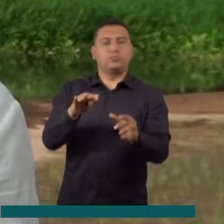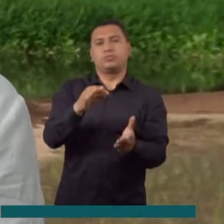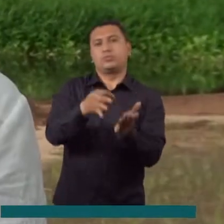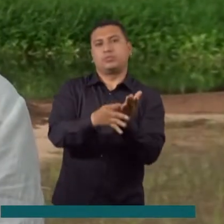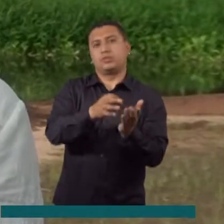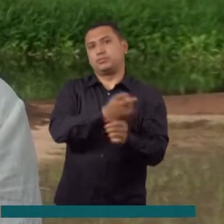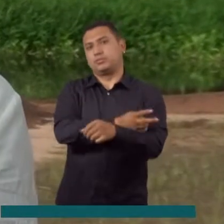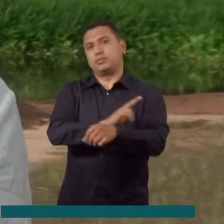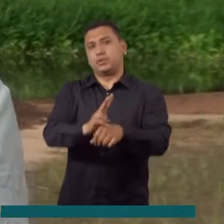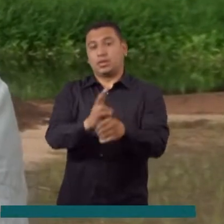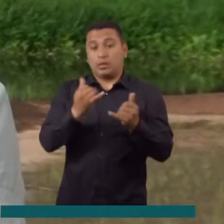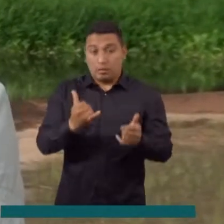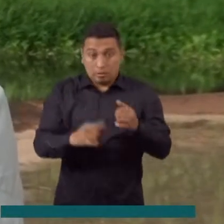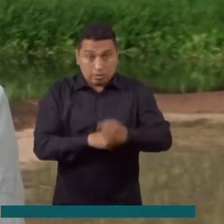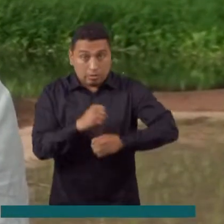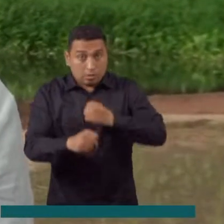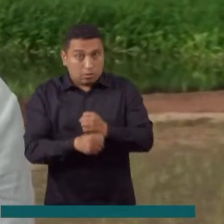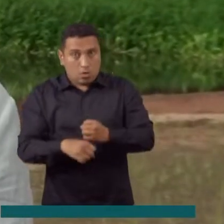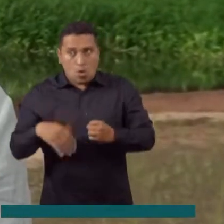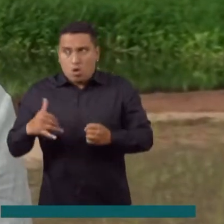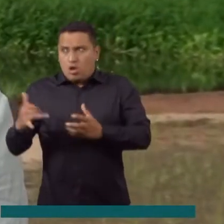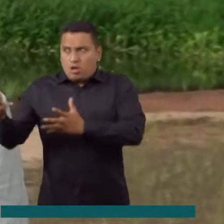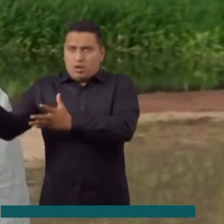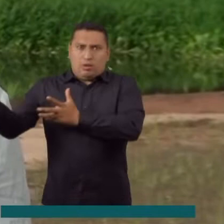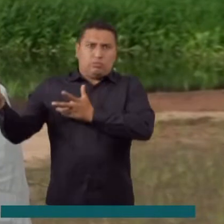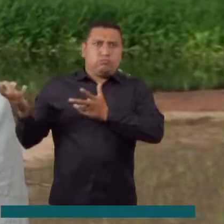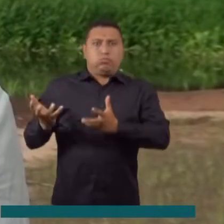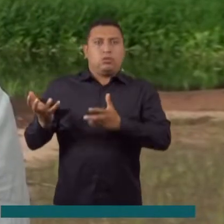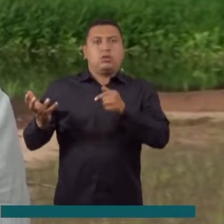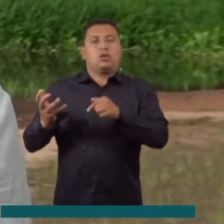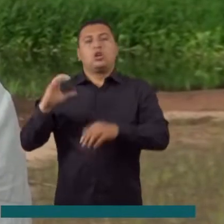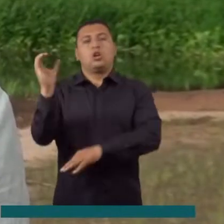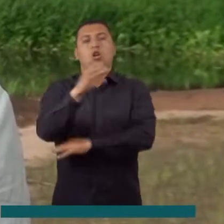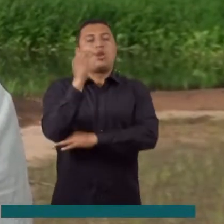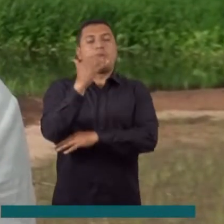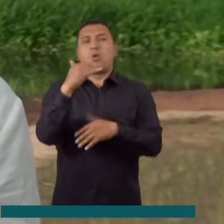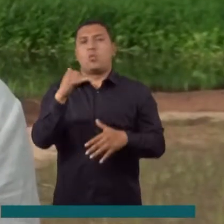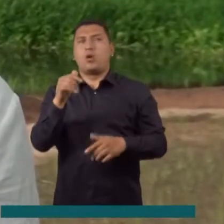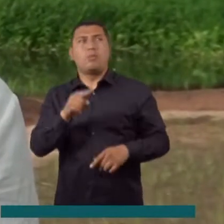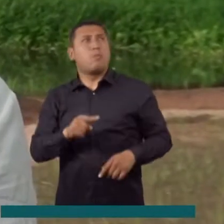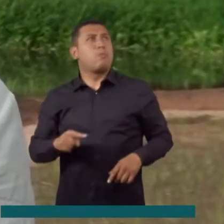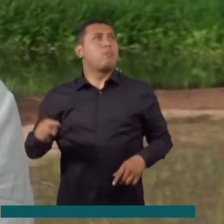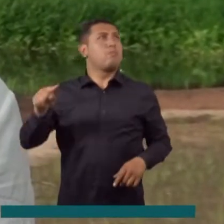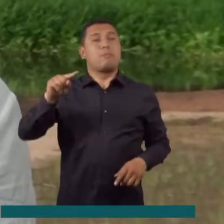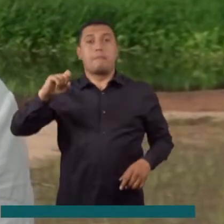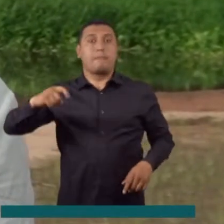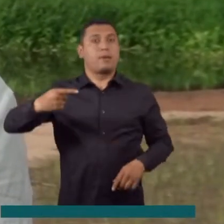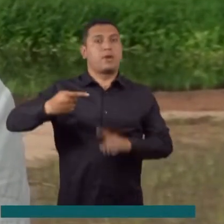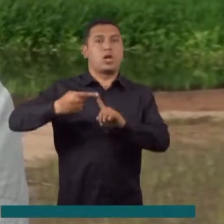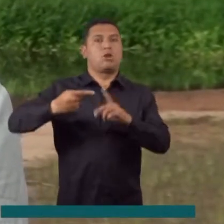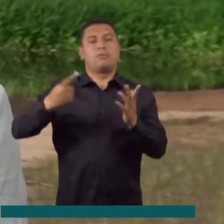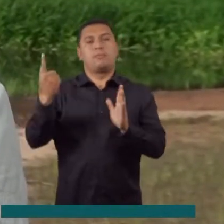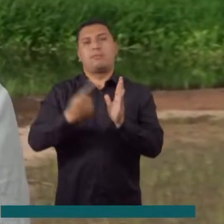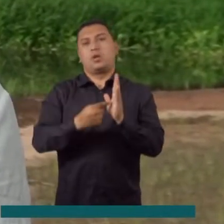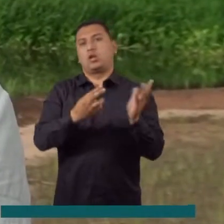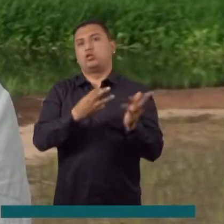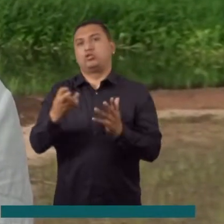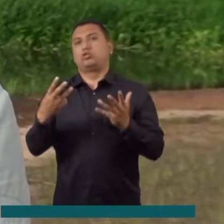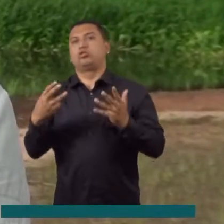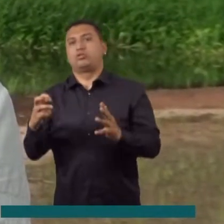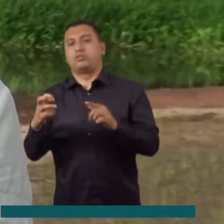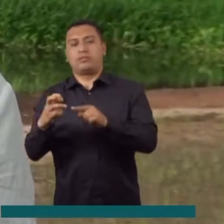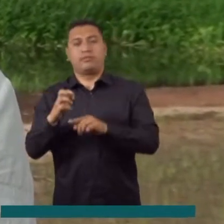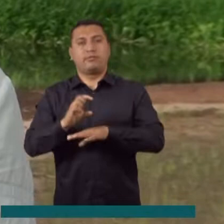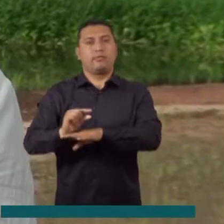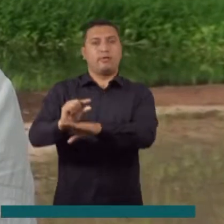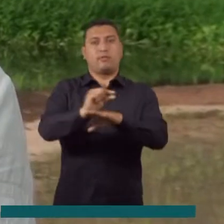Este año, en el evento de observación de aves más grandes en el mundo, Colombia ocupó el primer puesto con más de 1.880 aves registradas en un